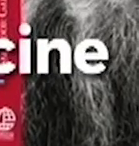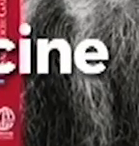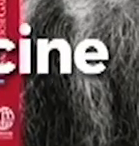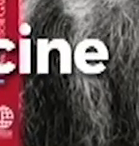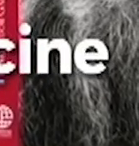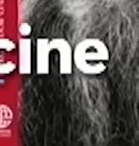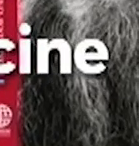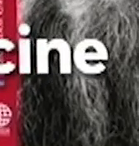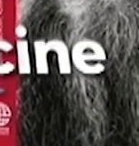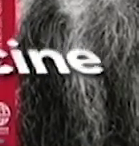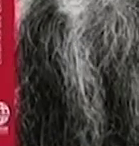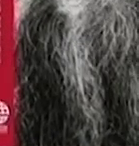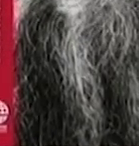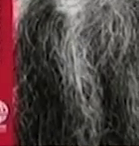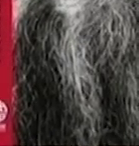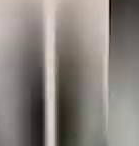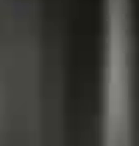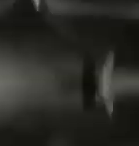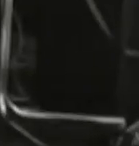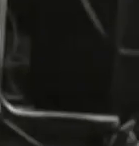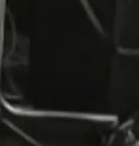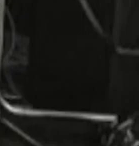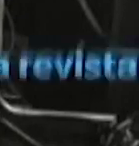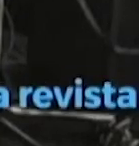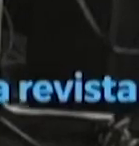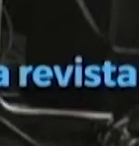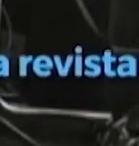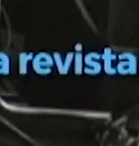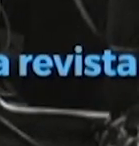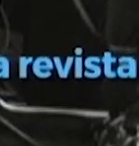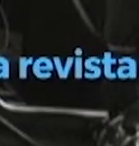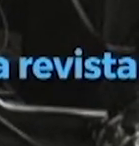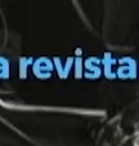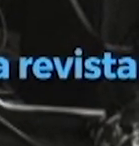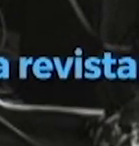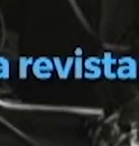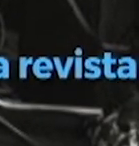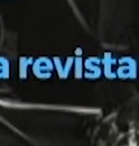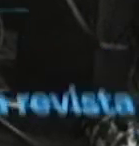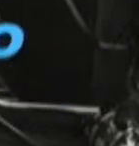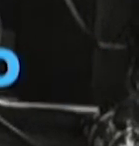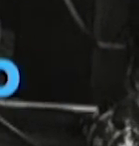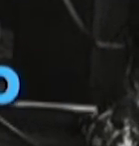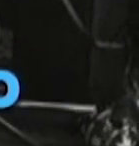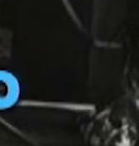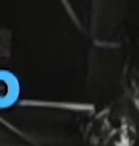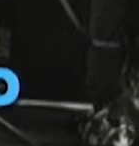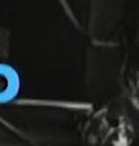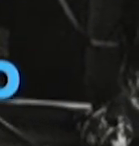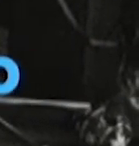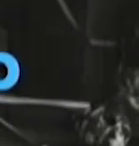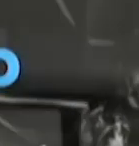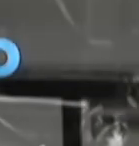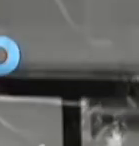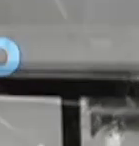Sardio, publicación que tuvo una gran significación en la evolución de la literatura venezolana.